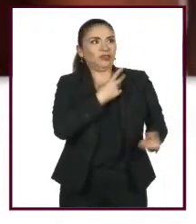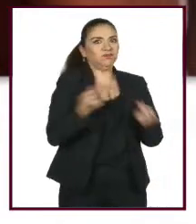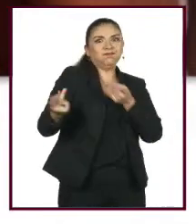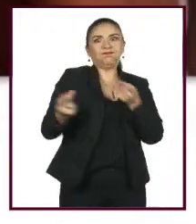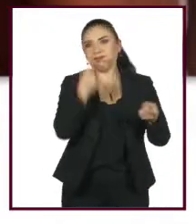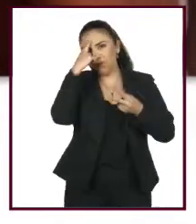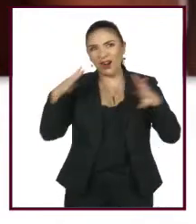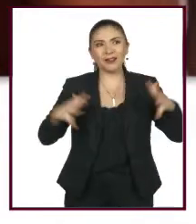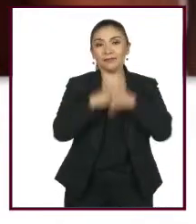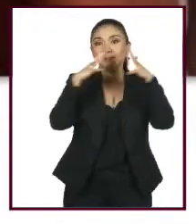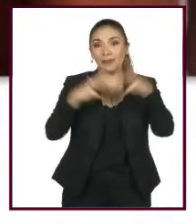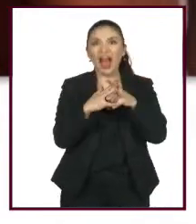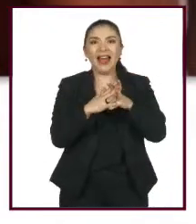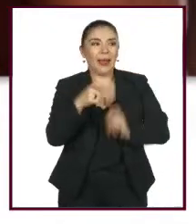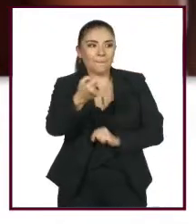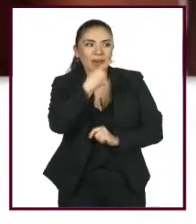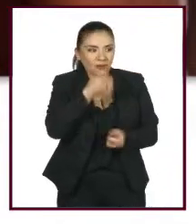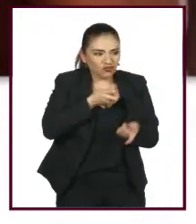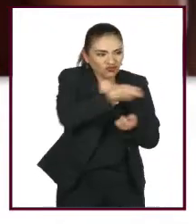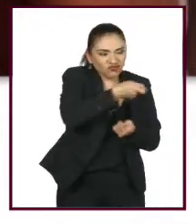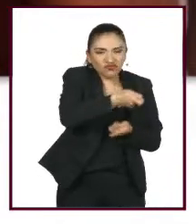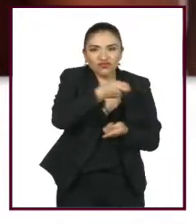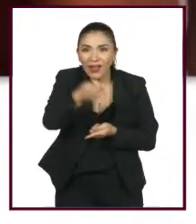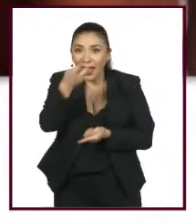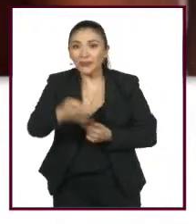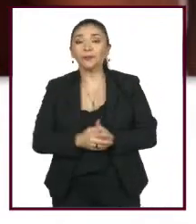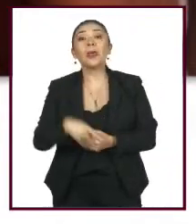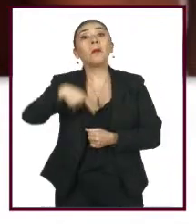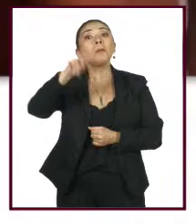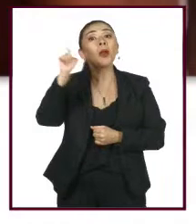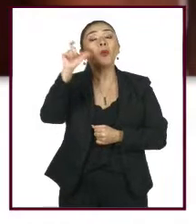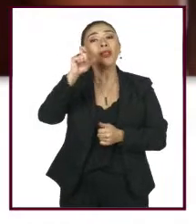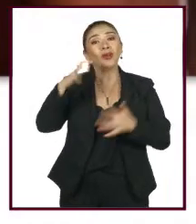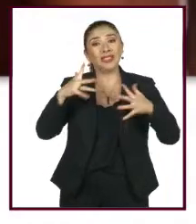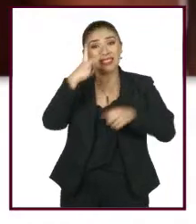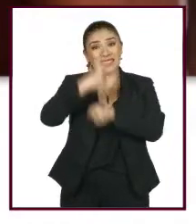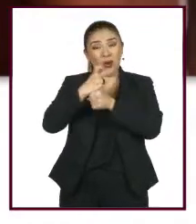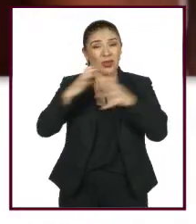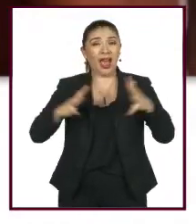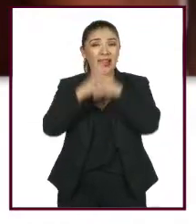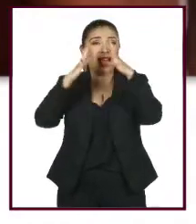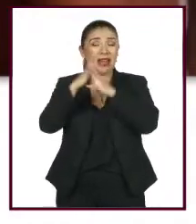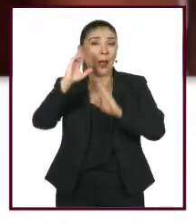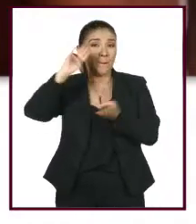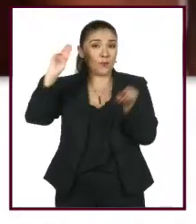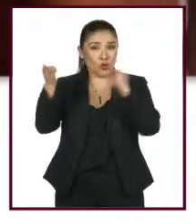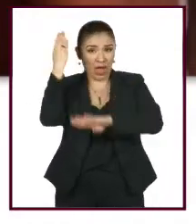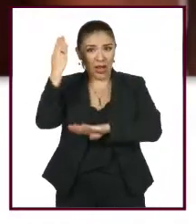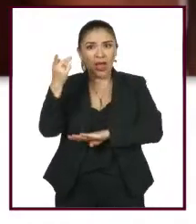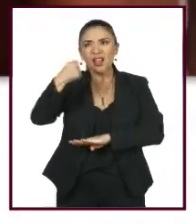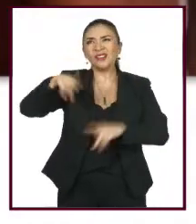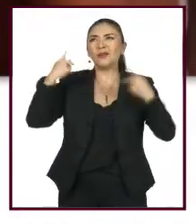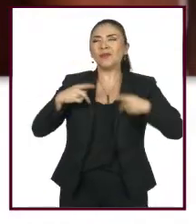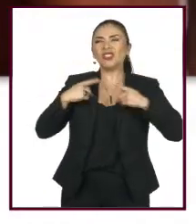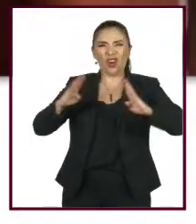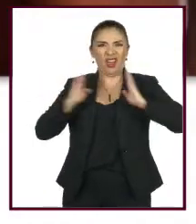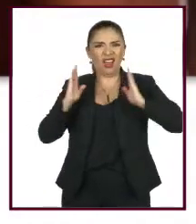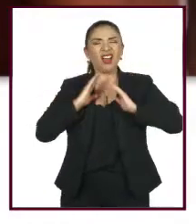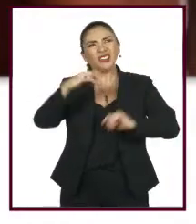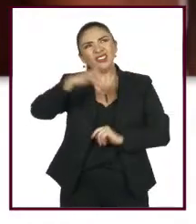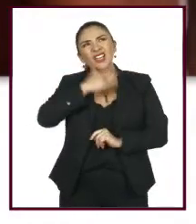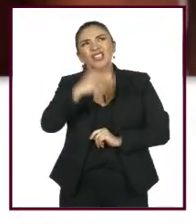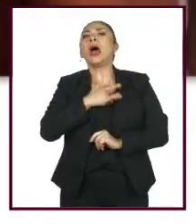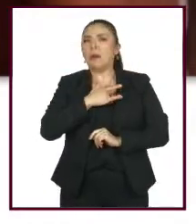su actividad física. Sin embargo, pues bueno, después de la Segunda Guerra Mundial, los inventarios del ejército inundaron este